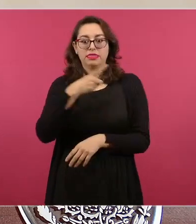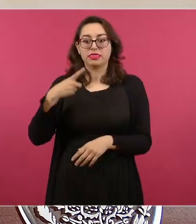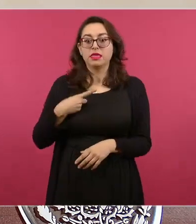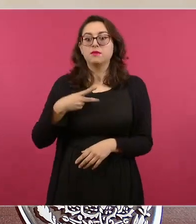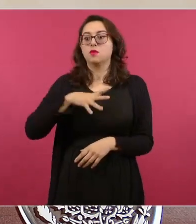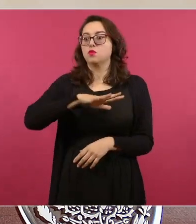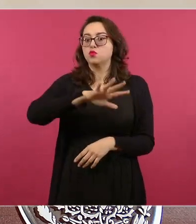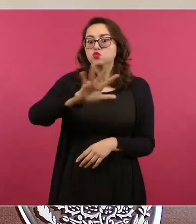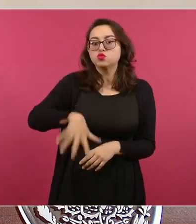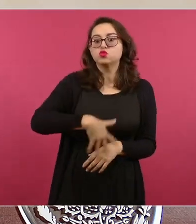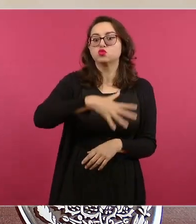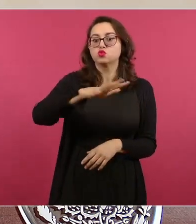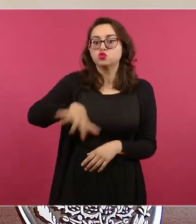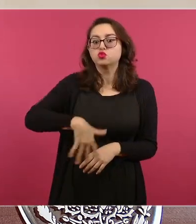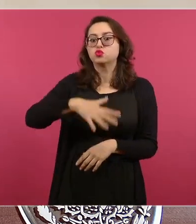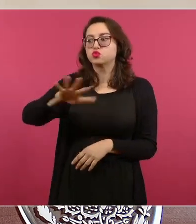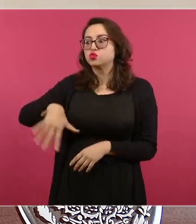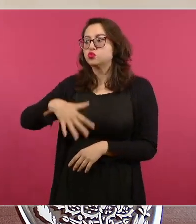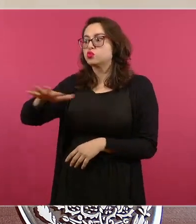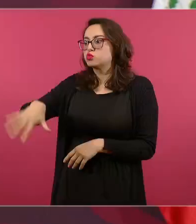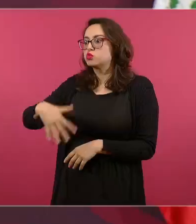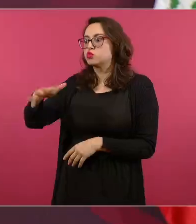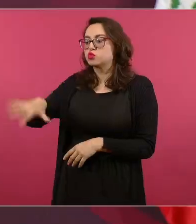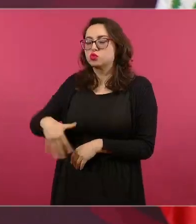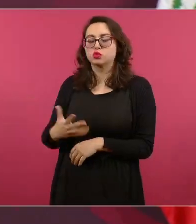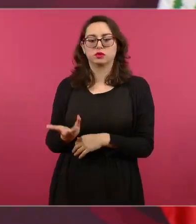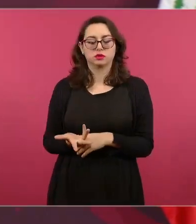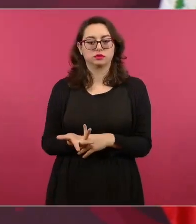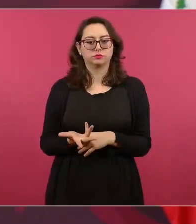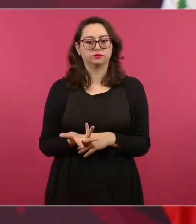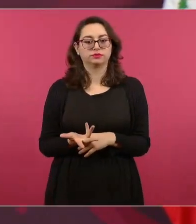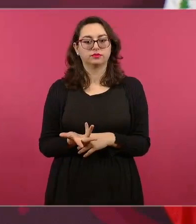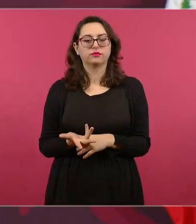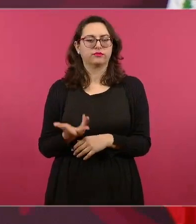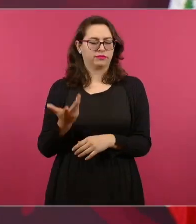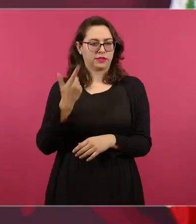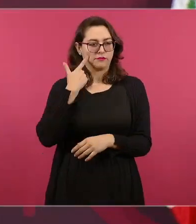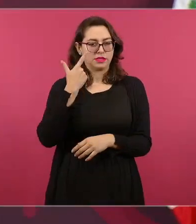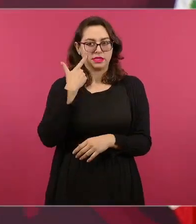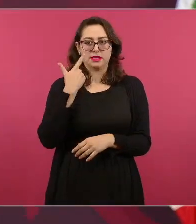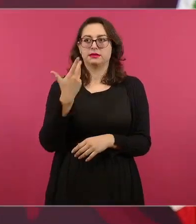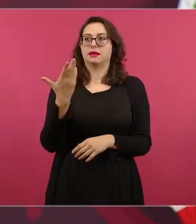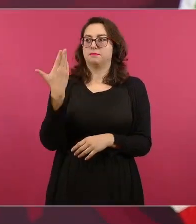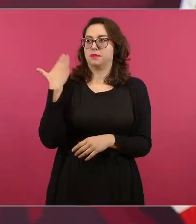alegran. Me tocó estar en Nuevo León